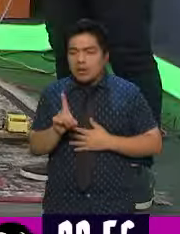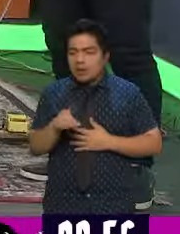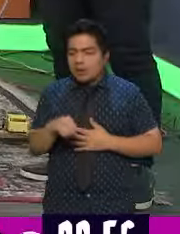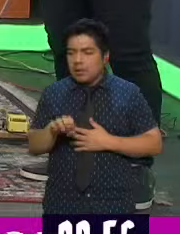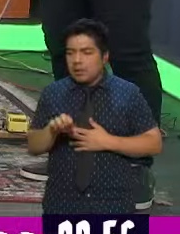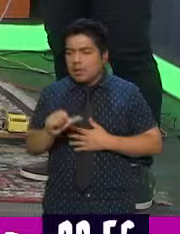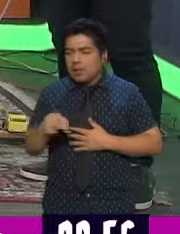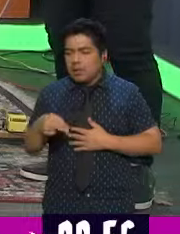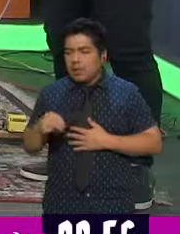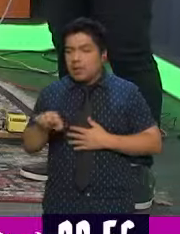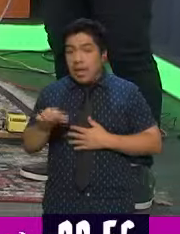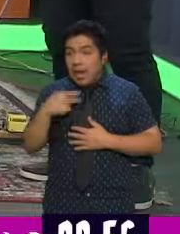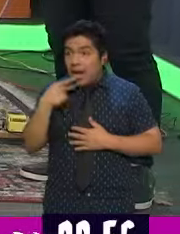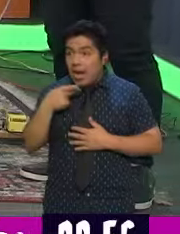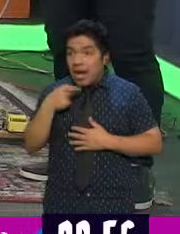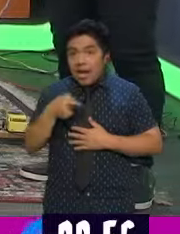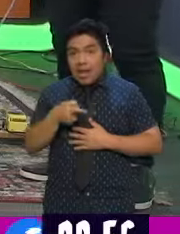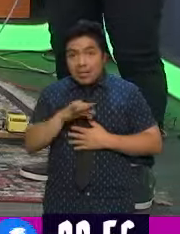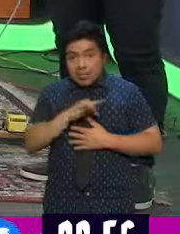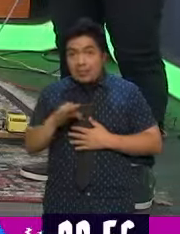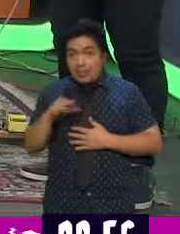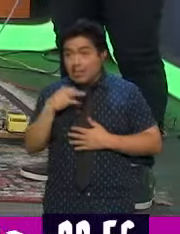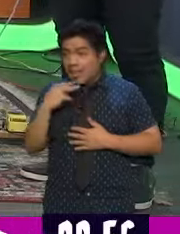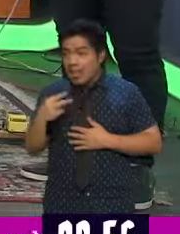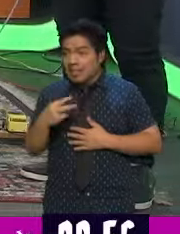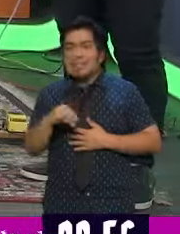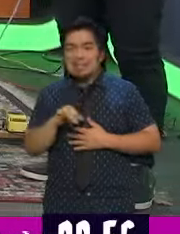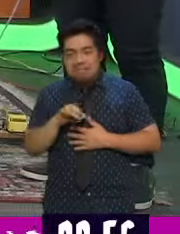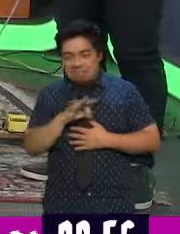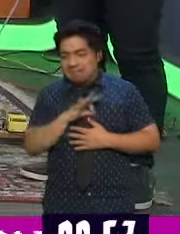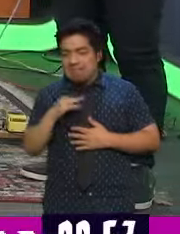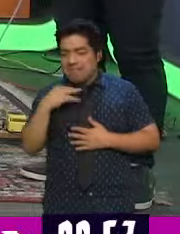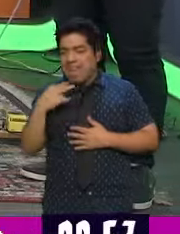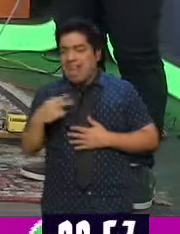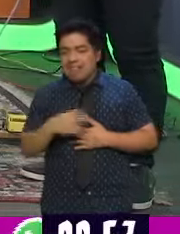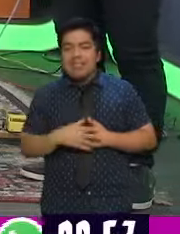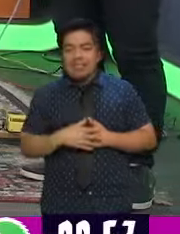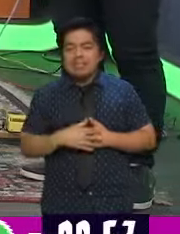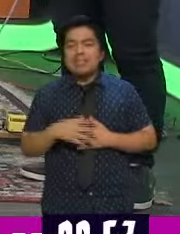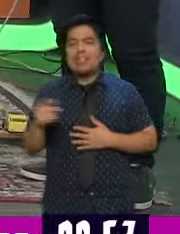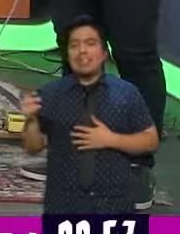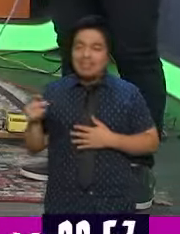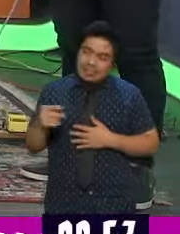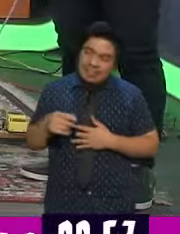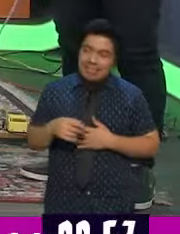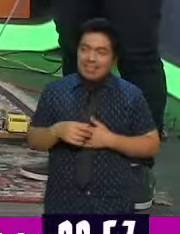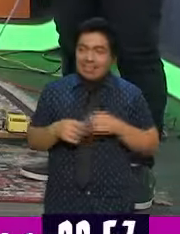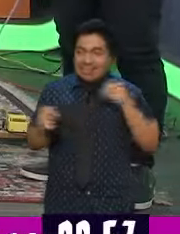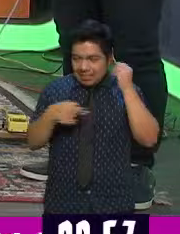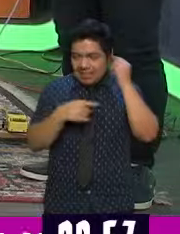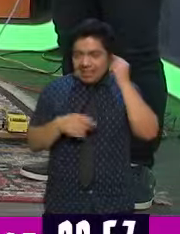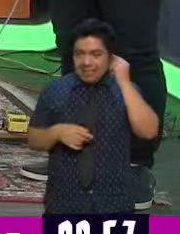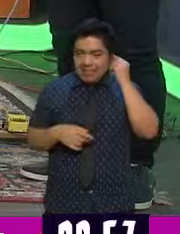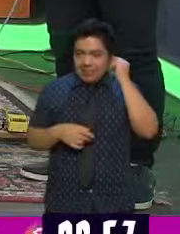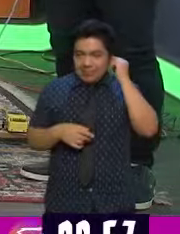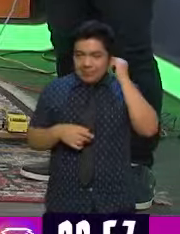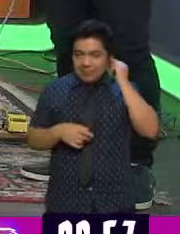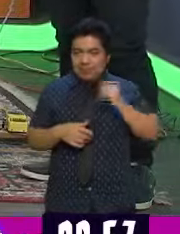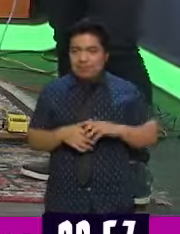Exilio. ¡Sí habla! ¡Sí habla! ¡Sí habla, damas y caballeros! Dale otro cabezazo. El que yo no sé si hables, mire.